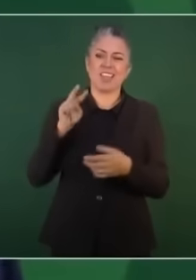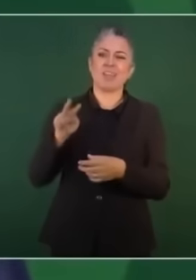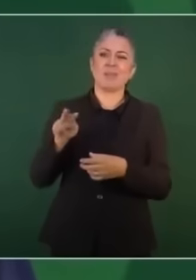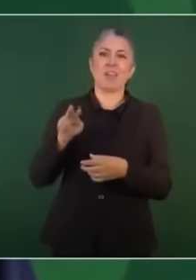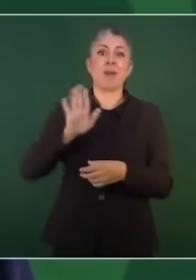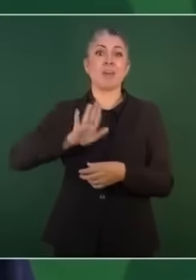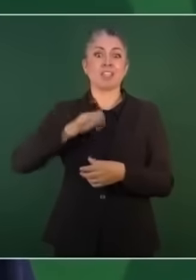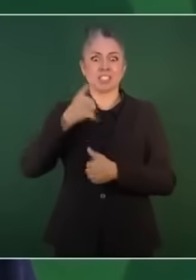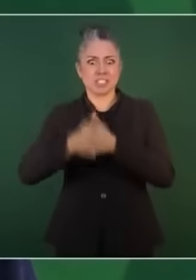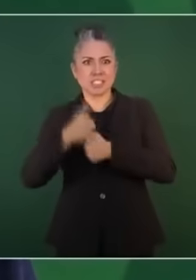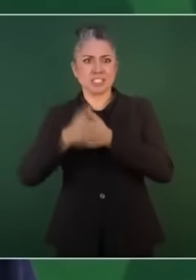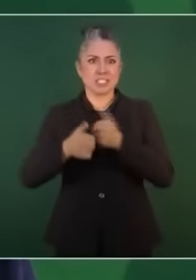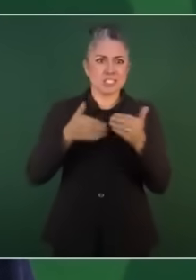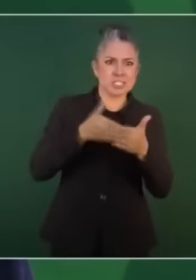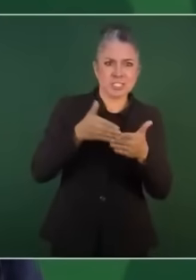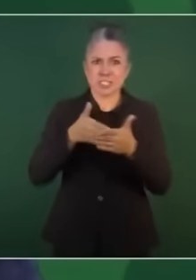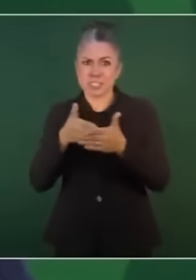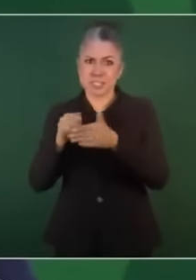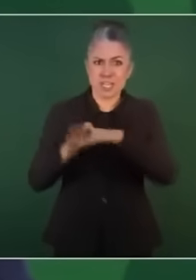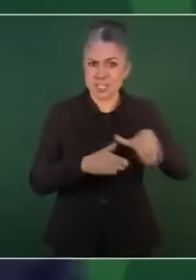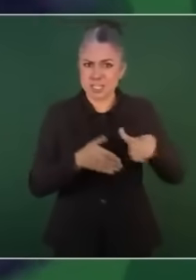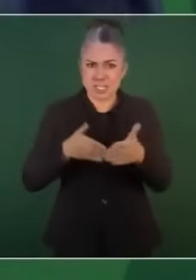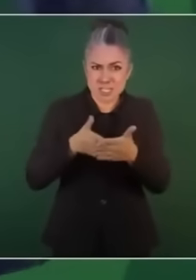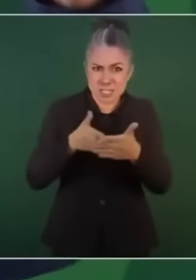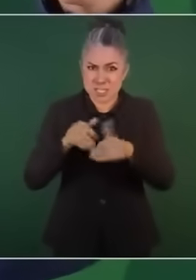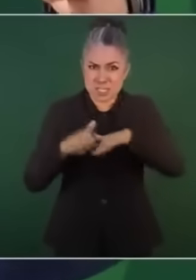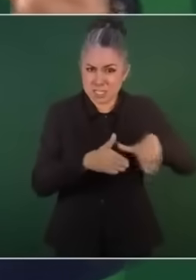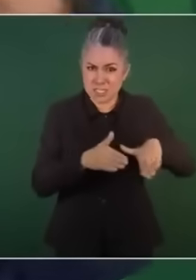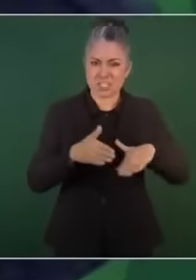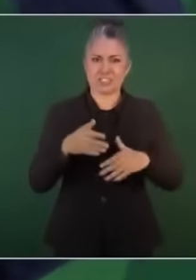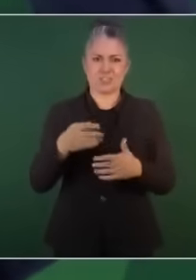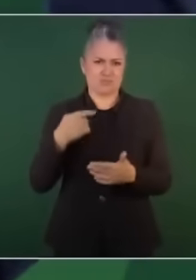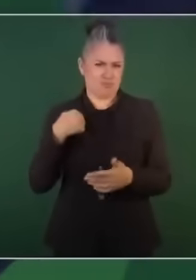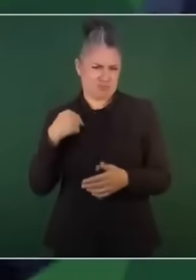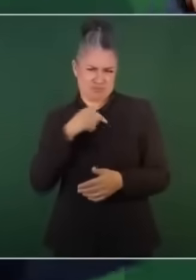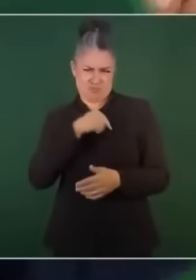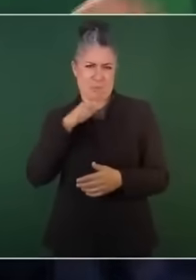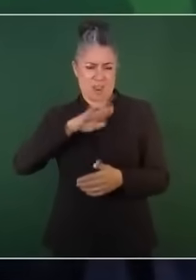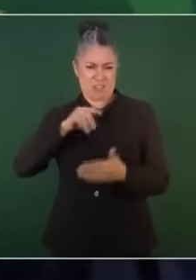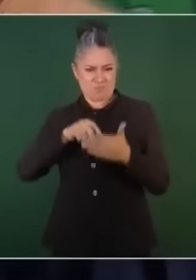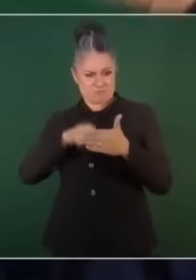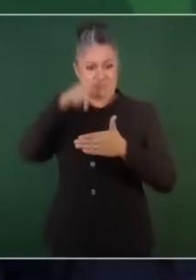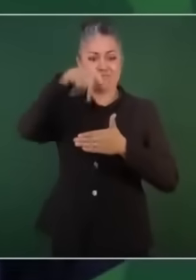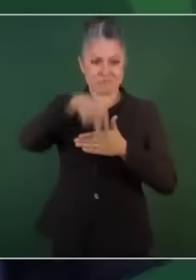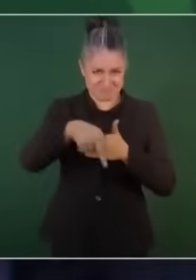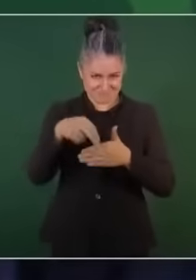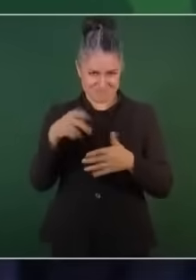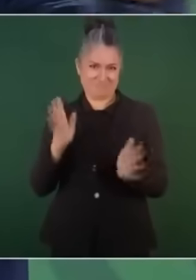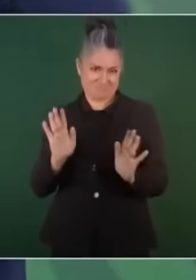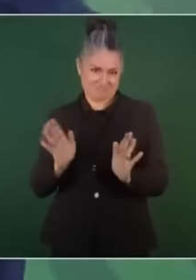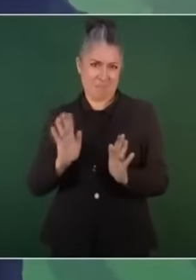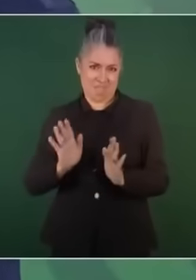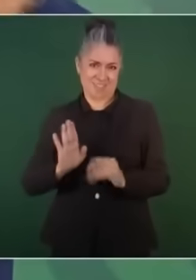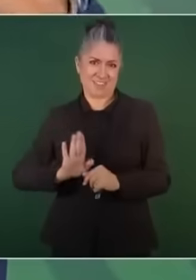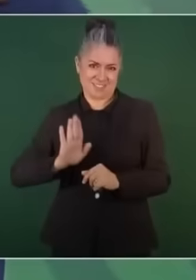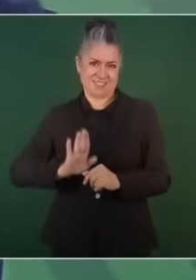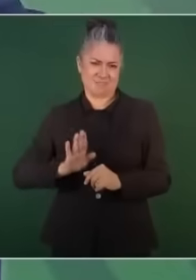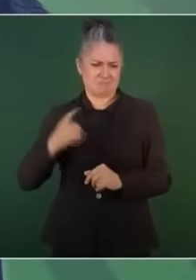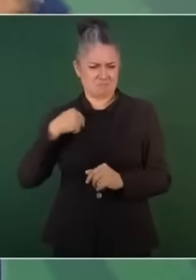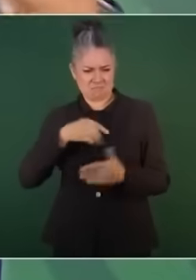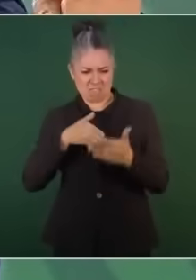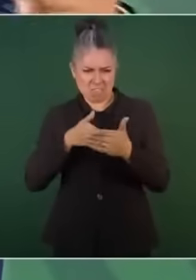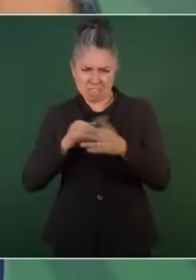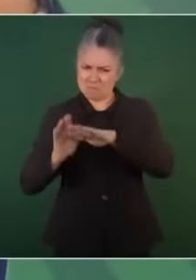obstáculos, porque nos ponen un obstáculo y lo brincamos. Saben que ahora me